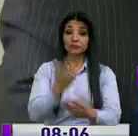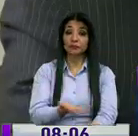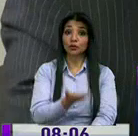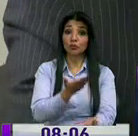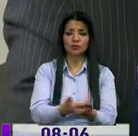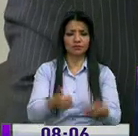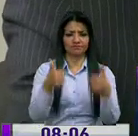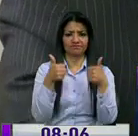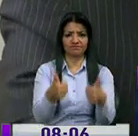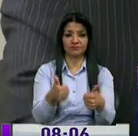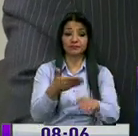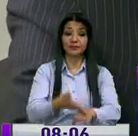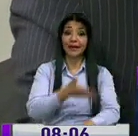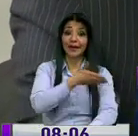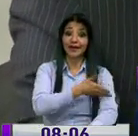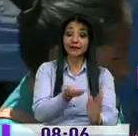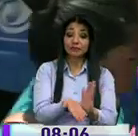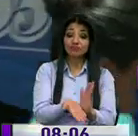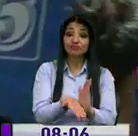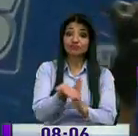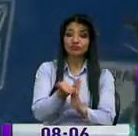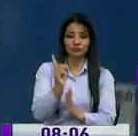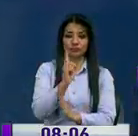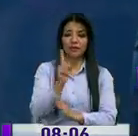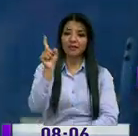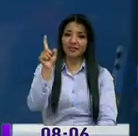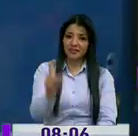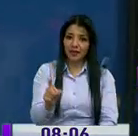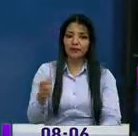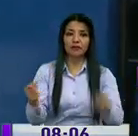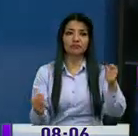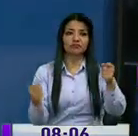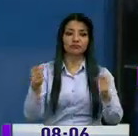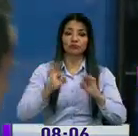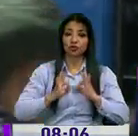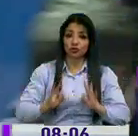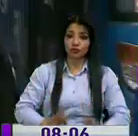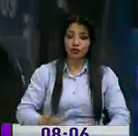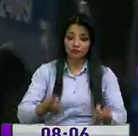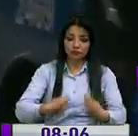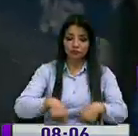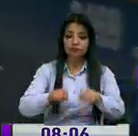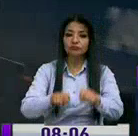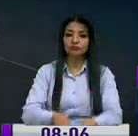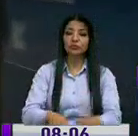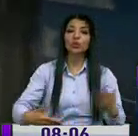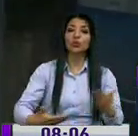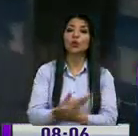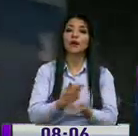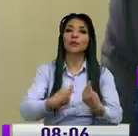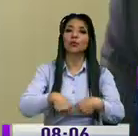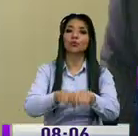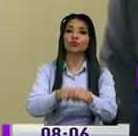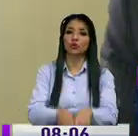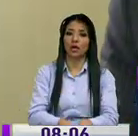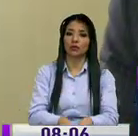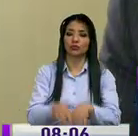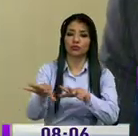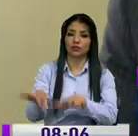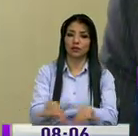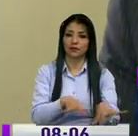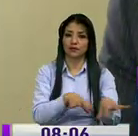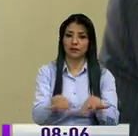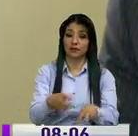es que antes de subir la tarifa, será necesario que los conductores firmen nuevos contratos de operación. Primero, se reviertan